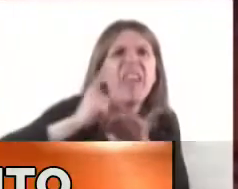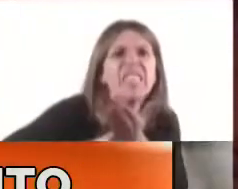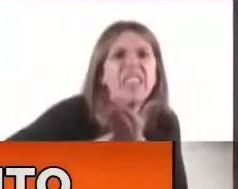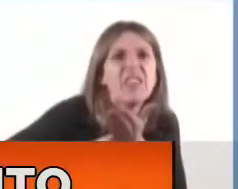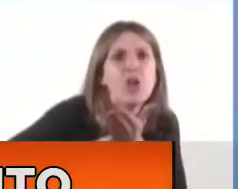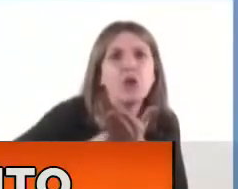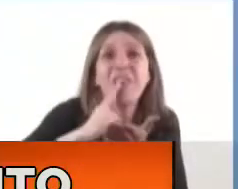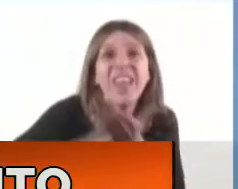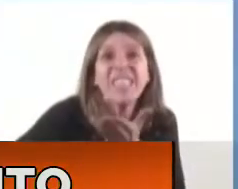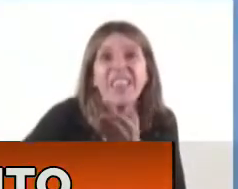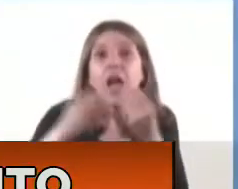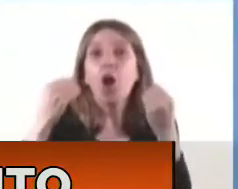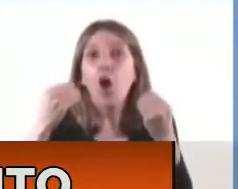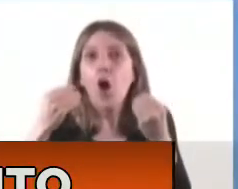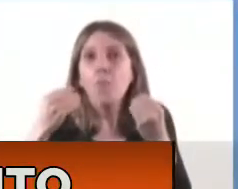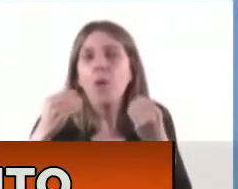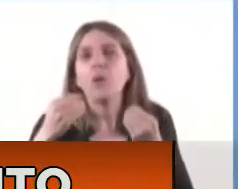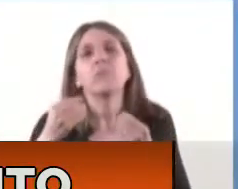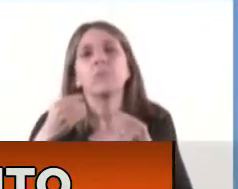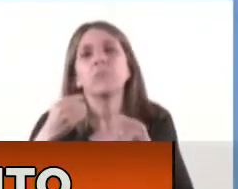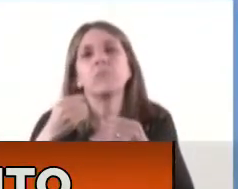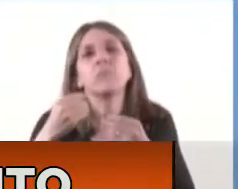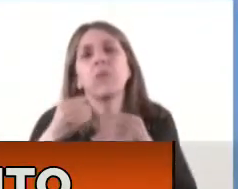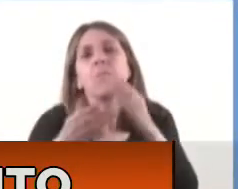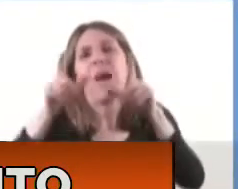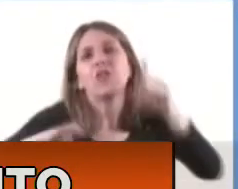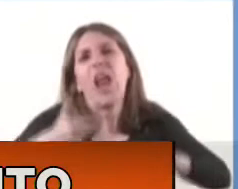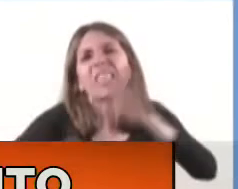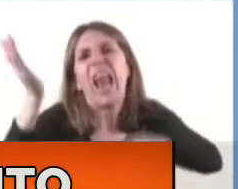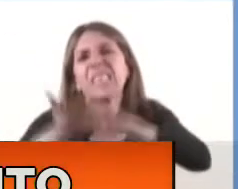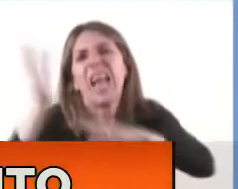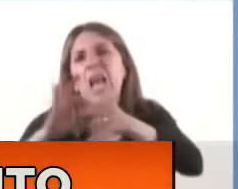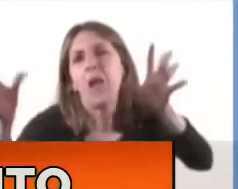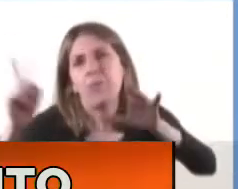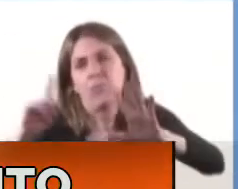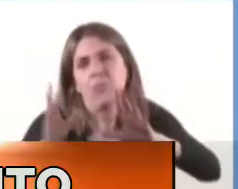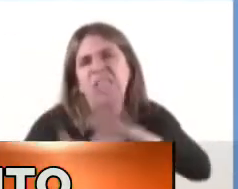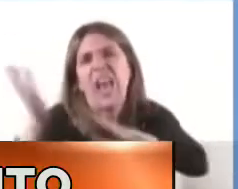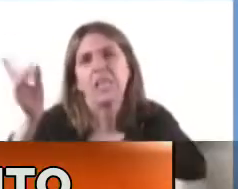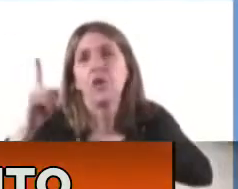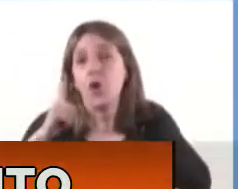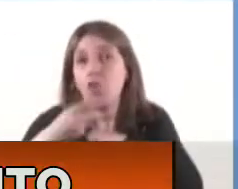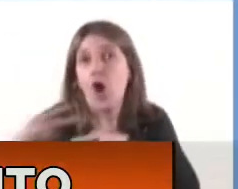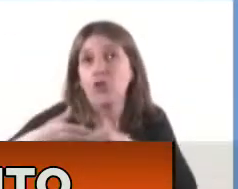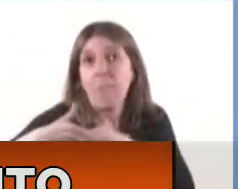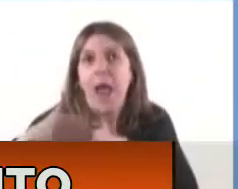disminución intensa y transitoria de la circulación de personas durante los próximos 14 días.